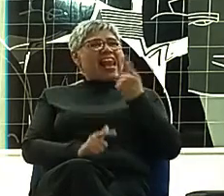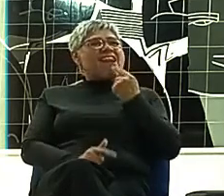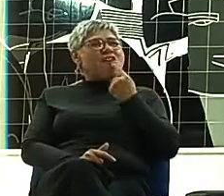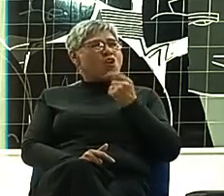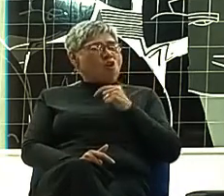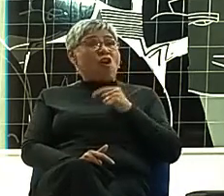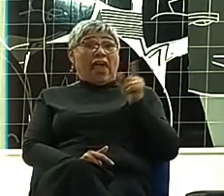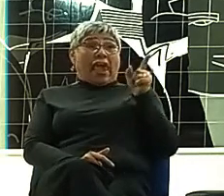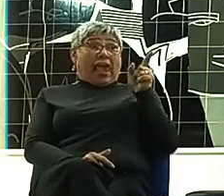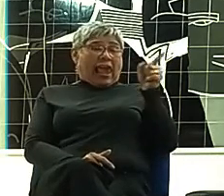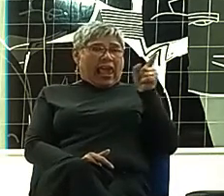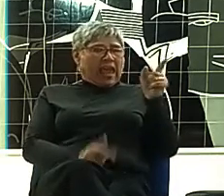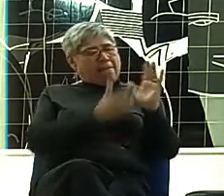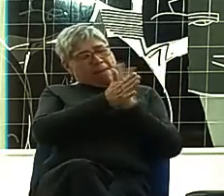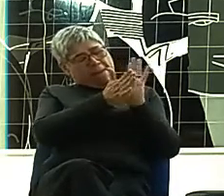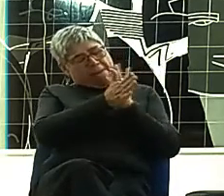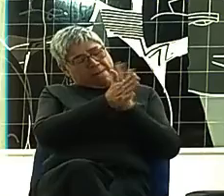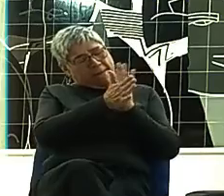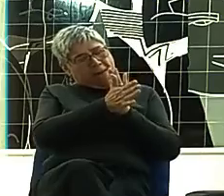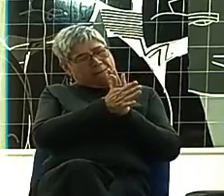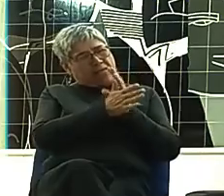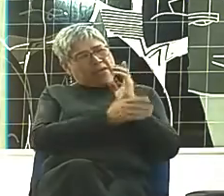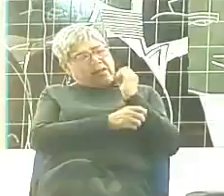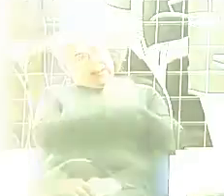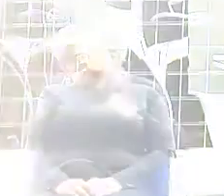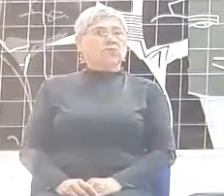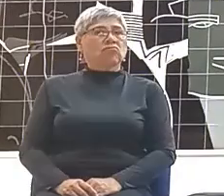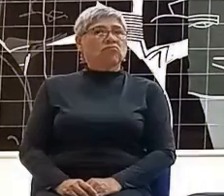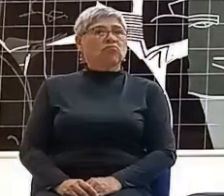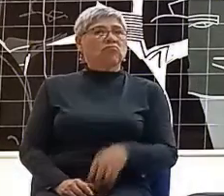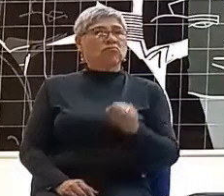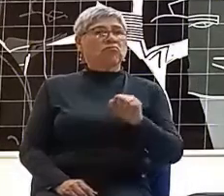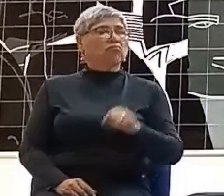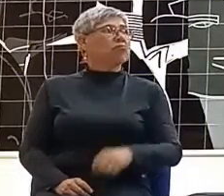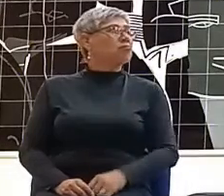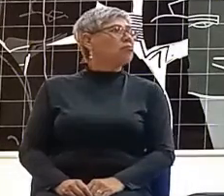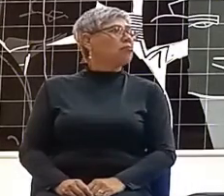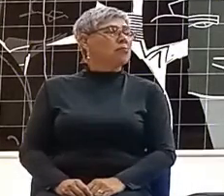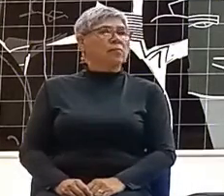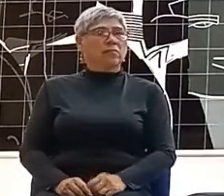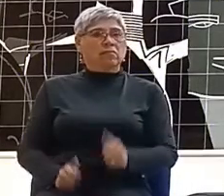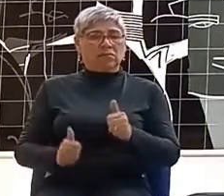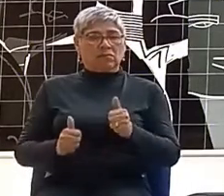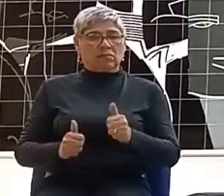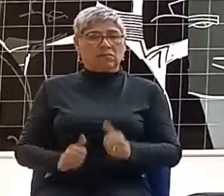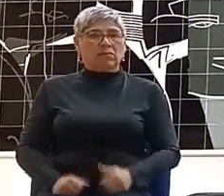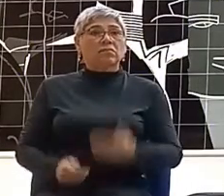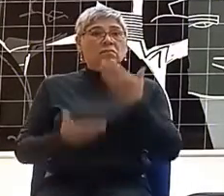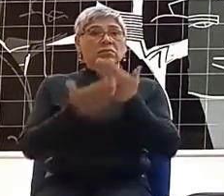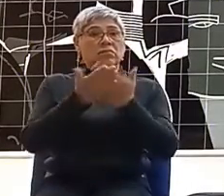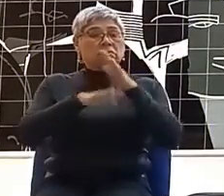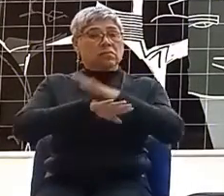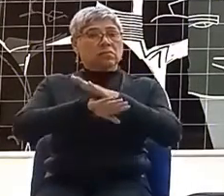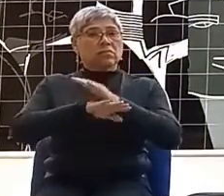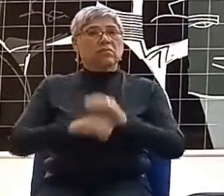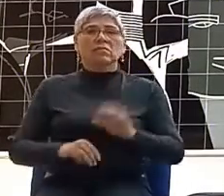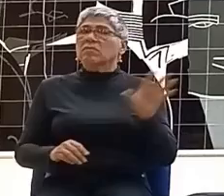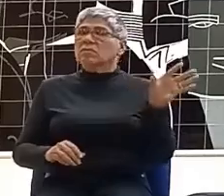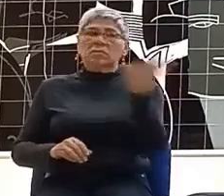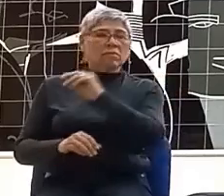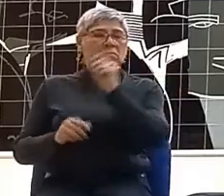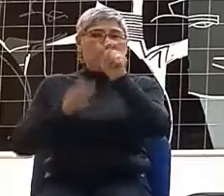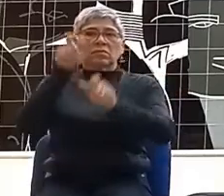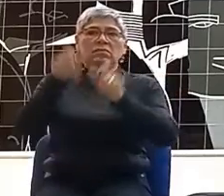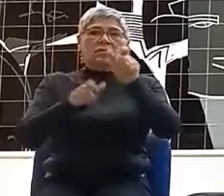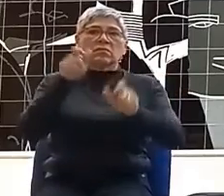su filiación, de los años 40. Muy buenas tardes a todas